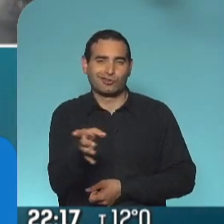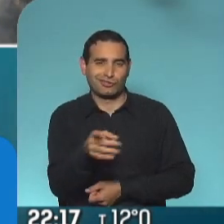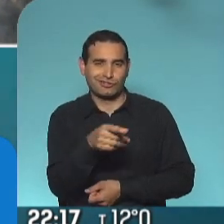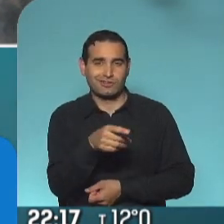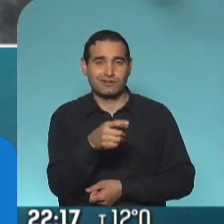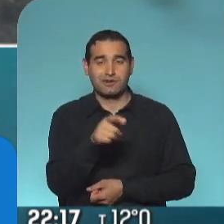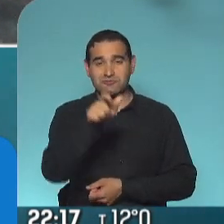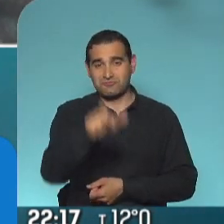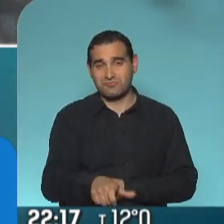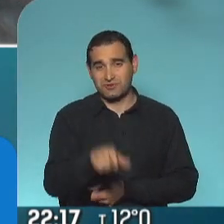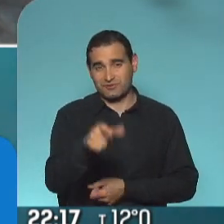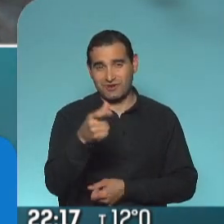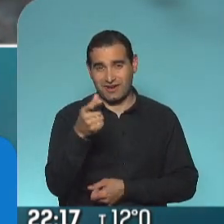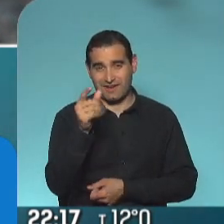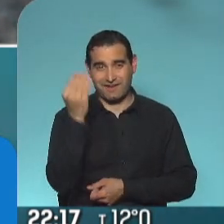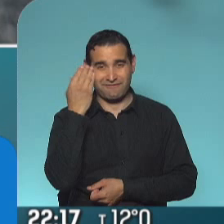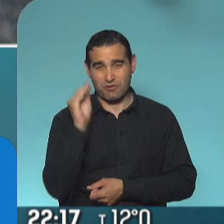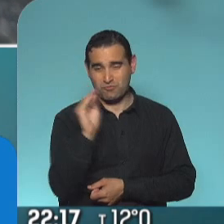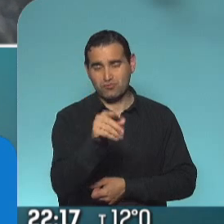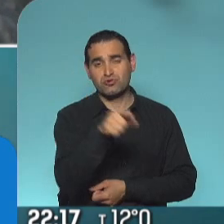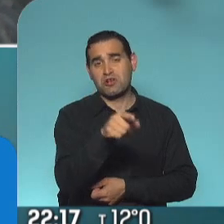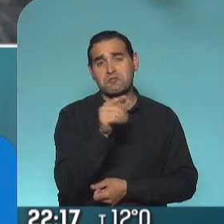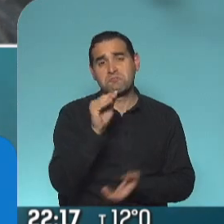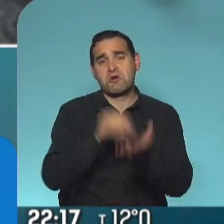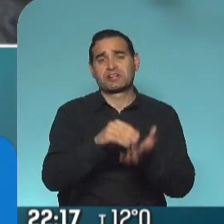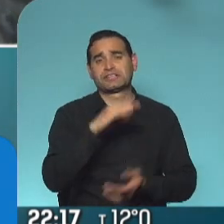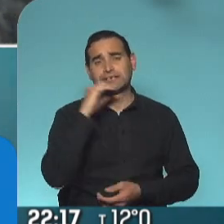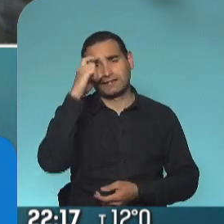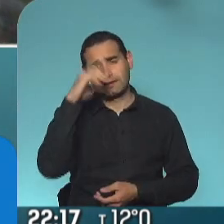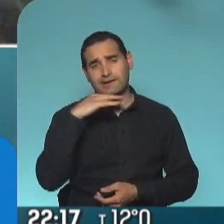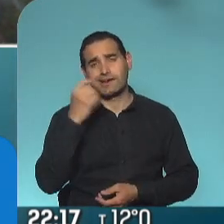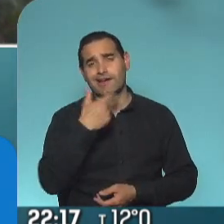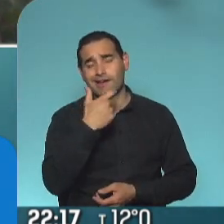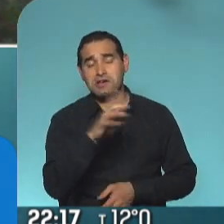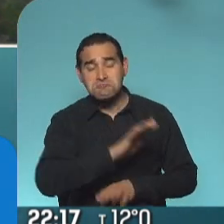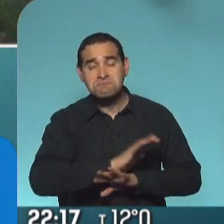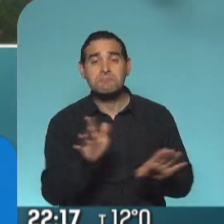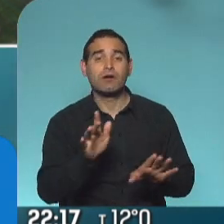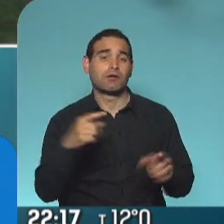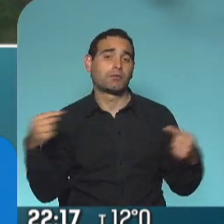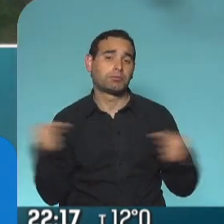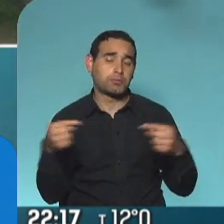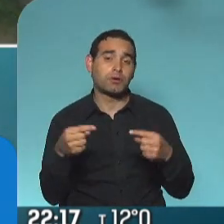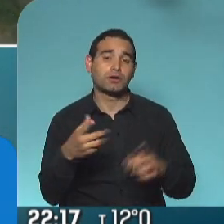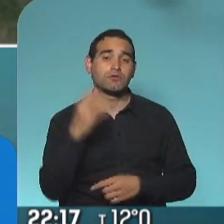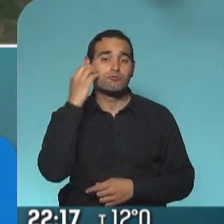razón al internauta con un jejeje. Esto siguió escalando y Macron